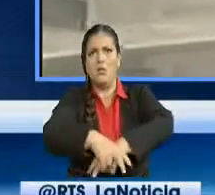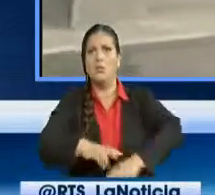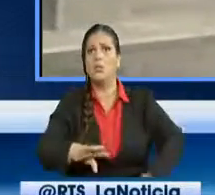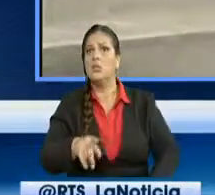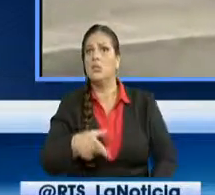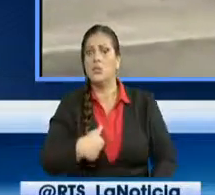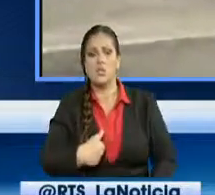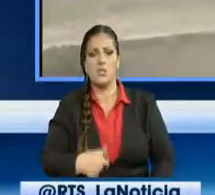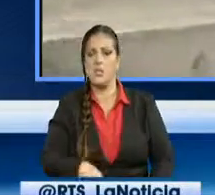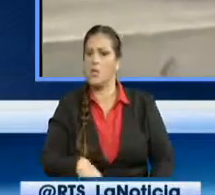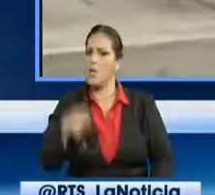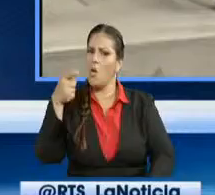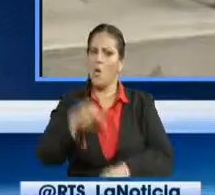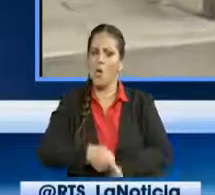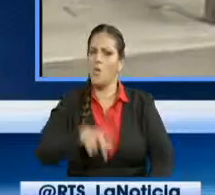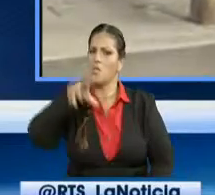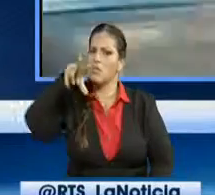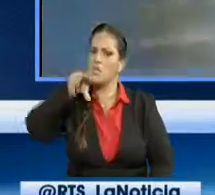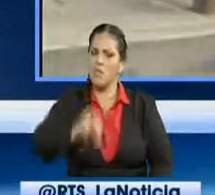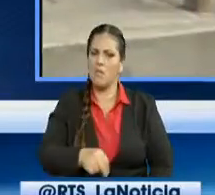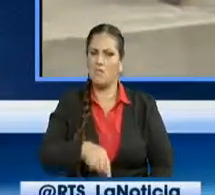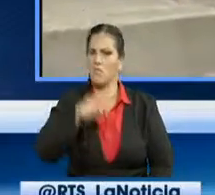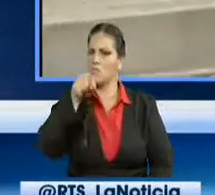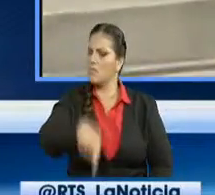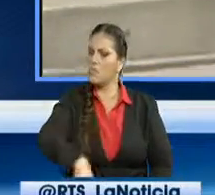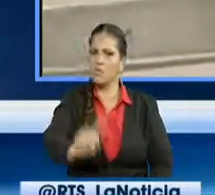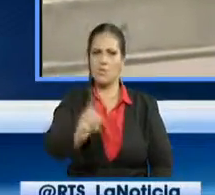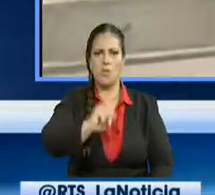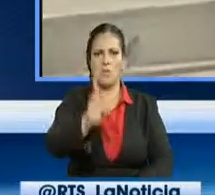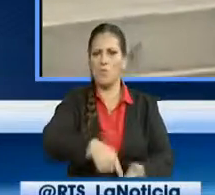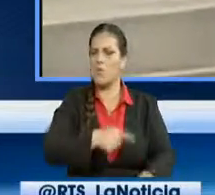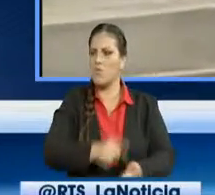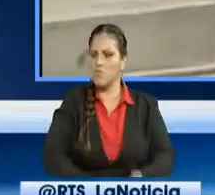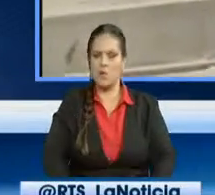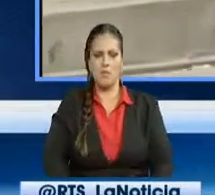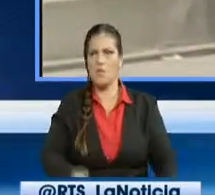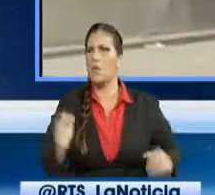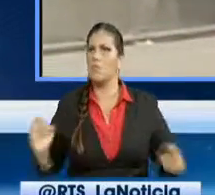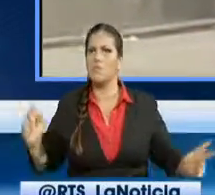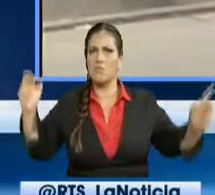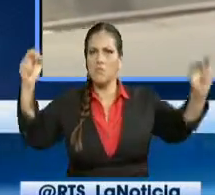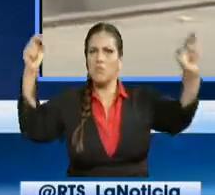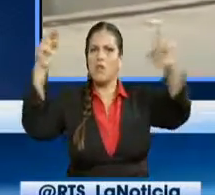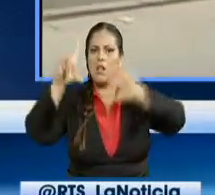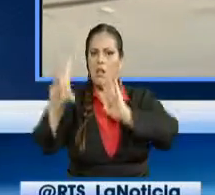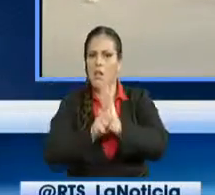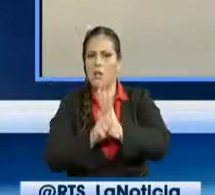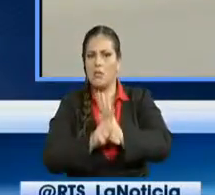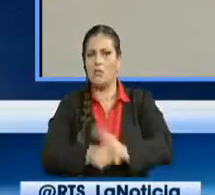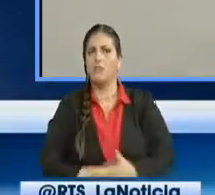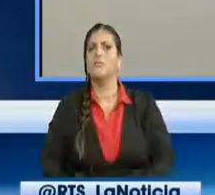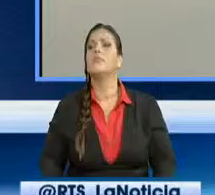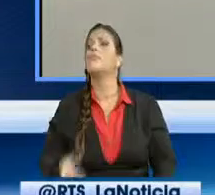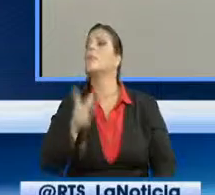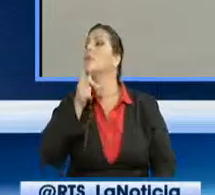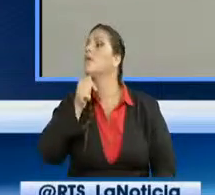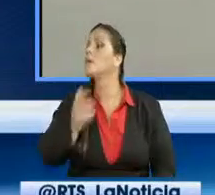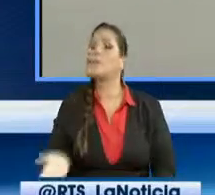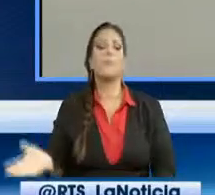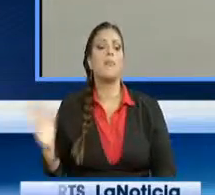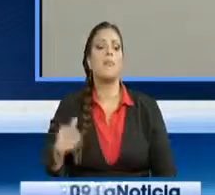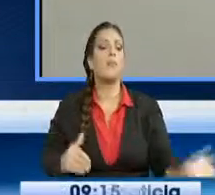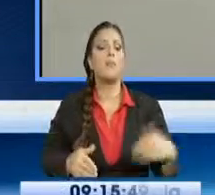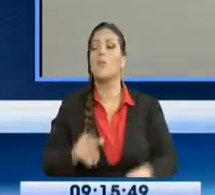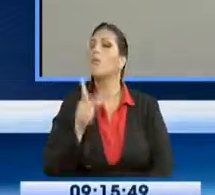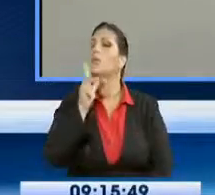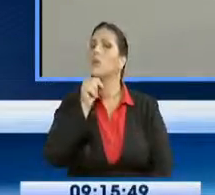subir el paso elevado. Ahí no sale nadie. Y todos justifican que sí, que la uña se me arruga